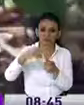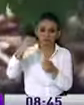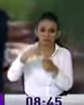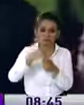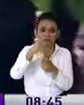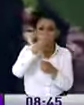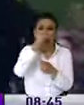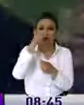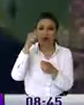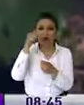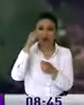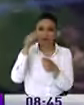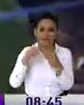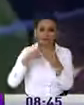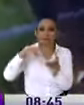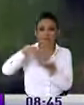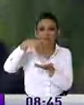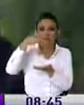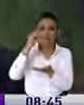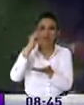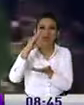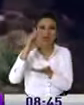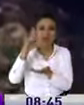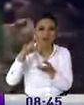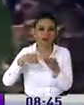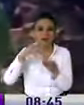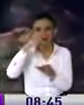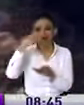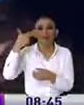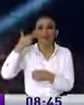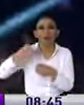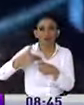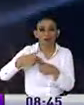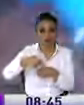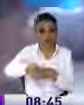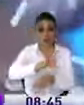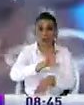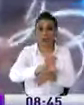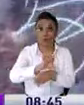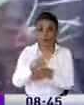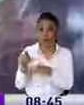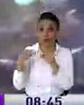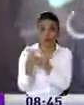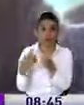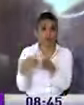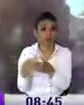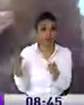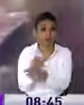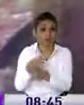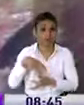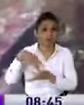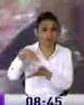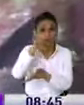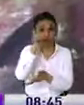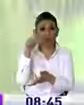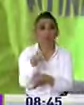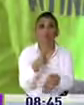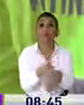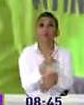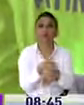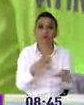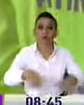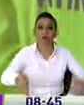y gasolina. Presumen que territorio ecuatoriano estaba siendo utilizado por organizaciones dedicadas al tráfico de drogas.